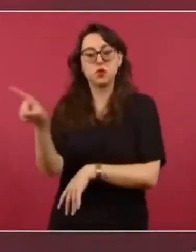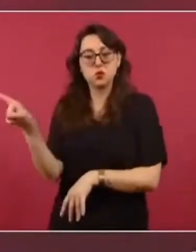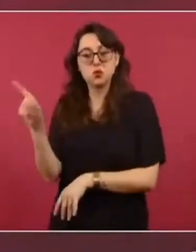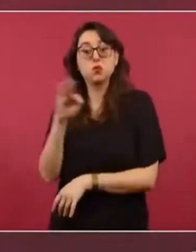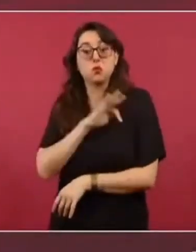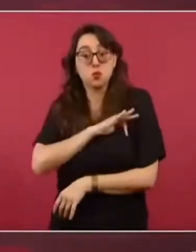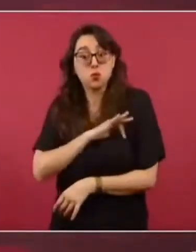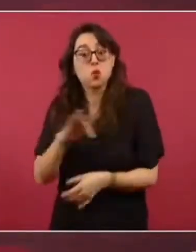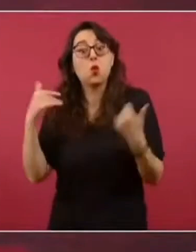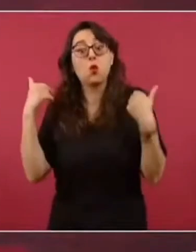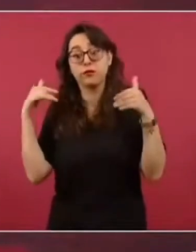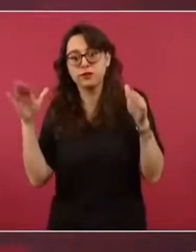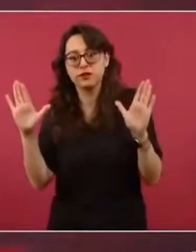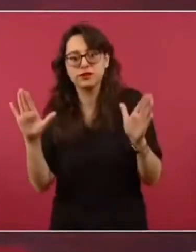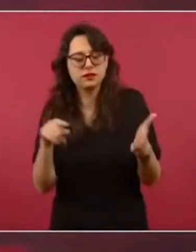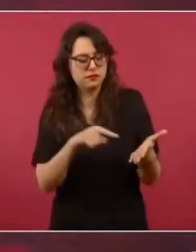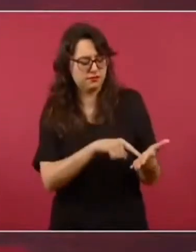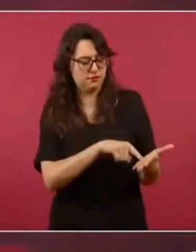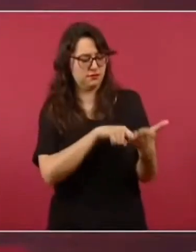pueden